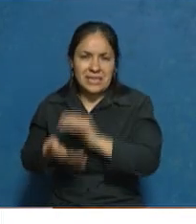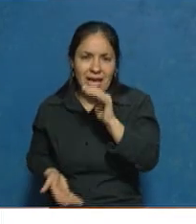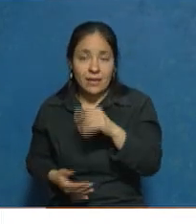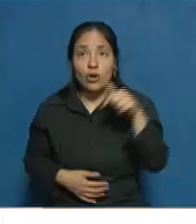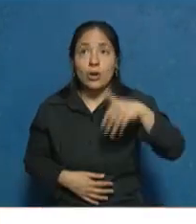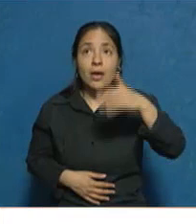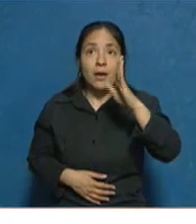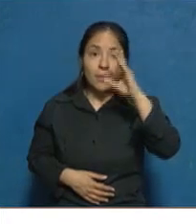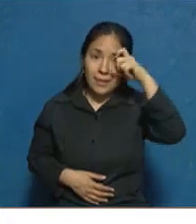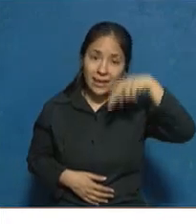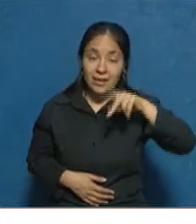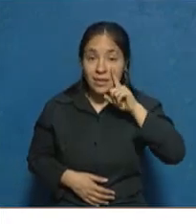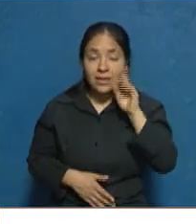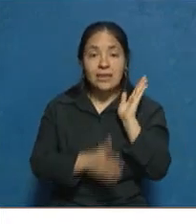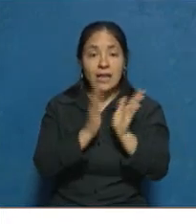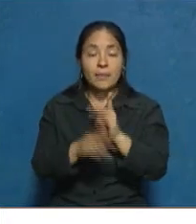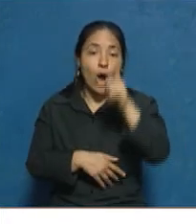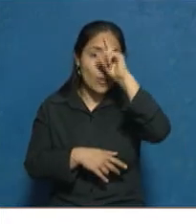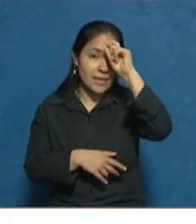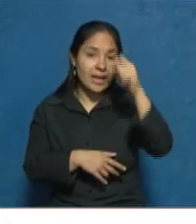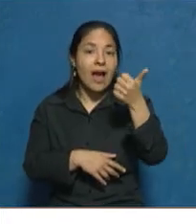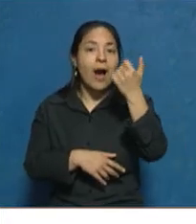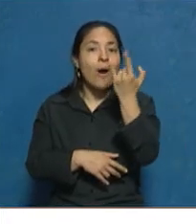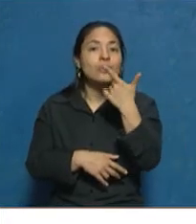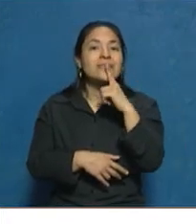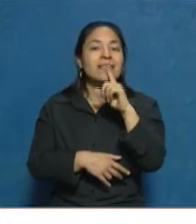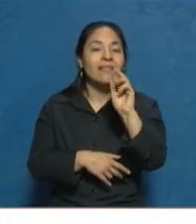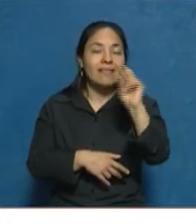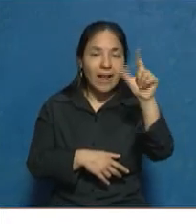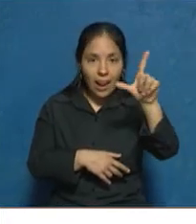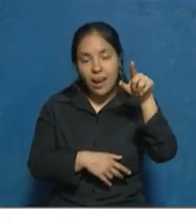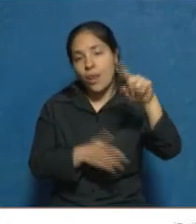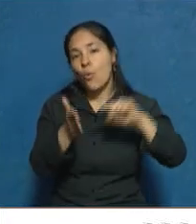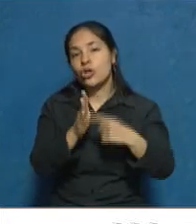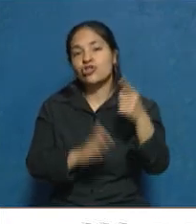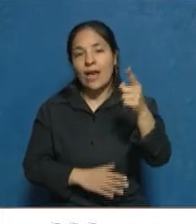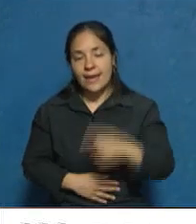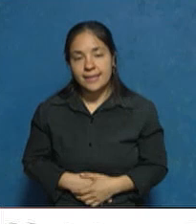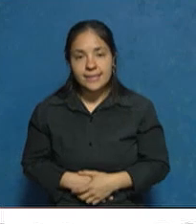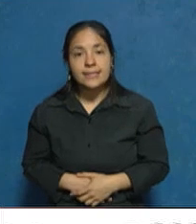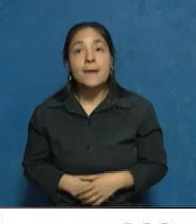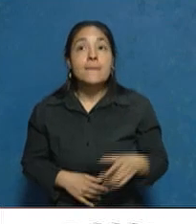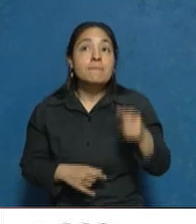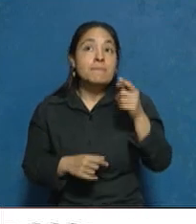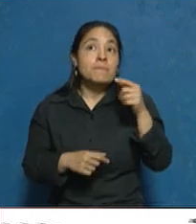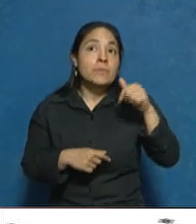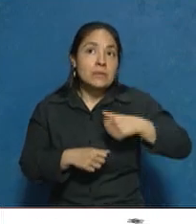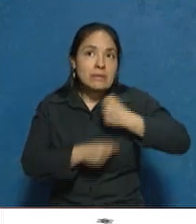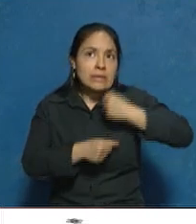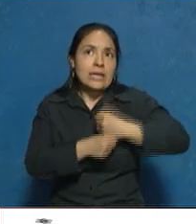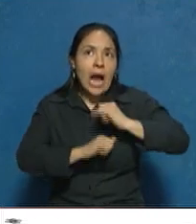Beni está con un tratamiento allí en el Hospital Austral, en Buenos Aires, y es por eso que se están realizando